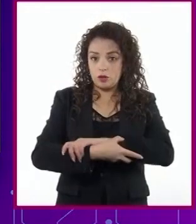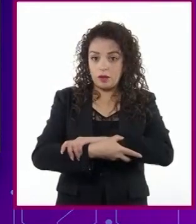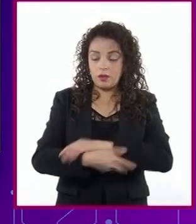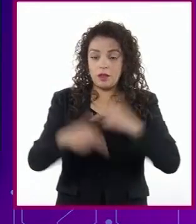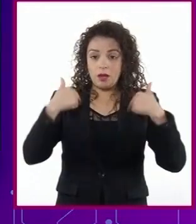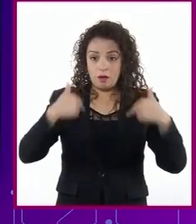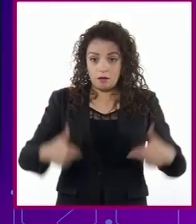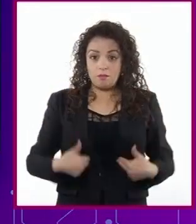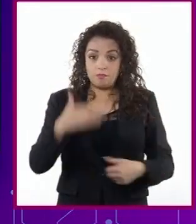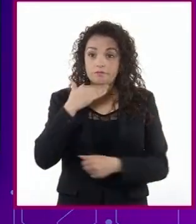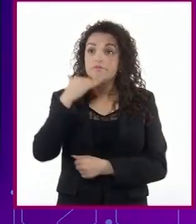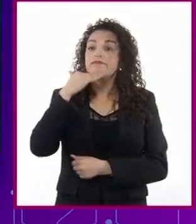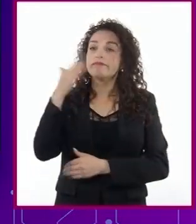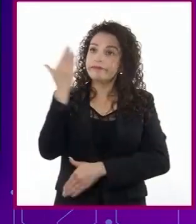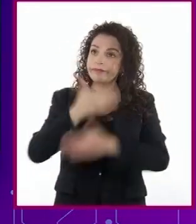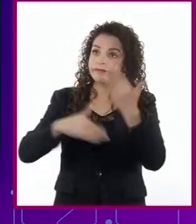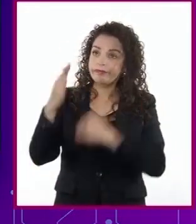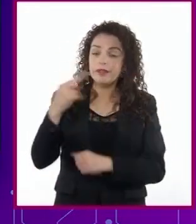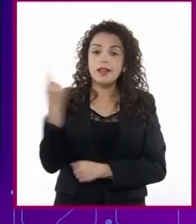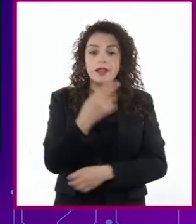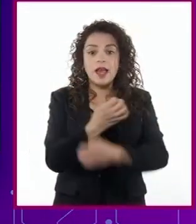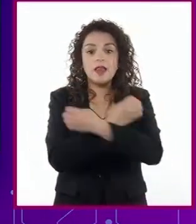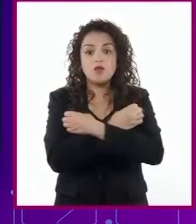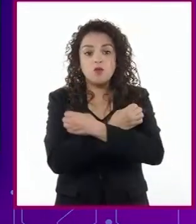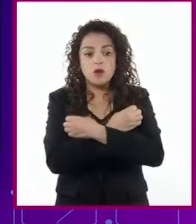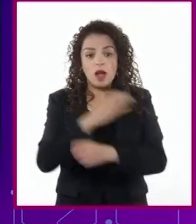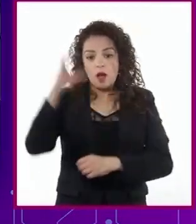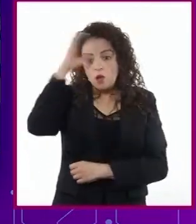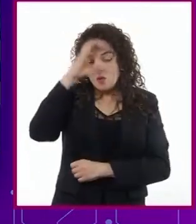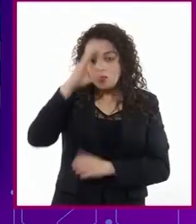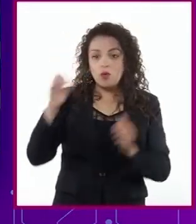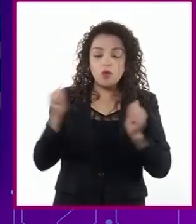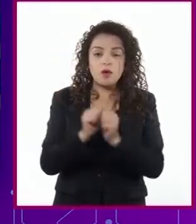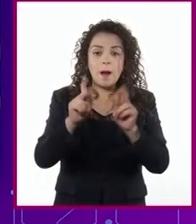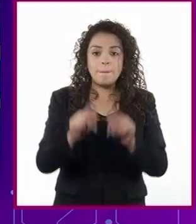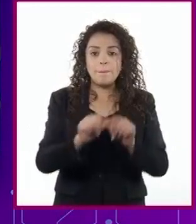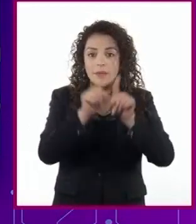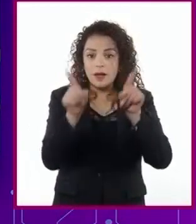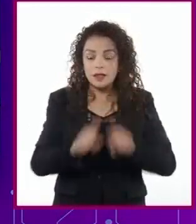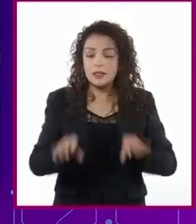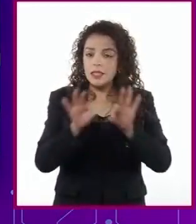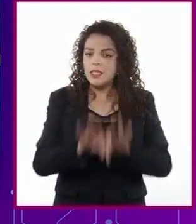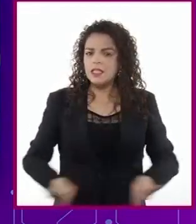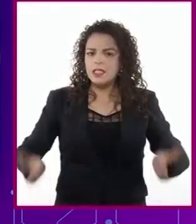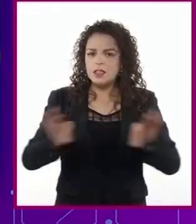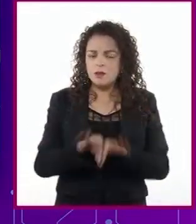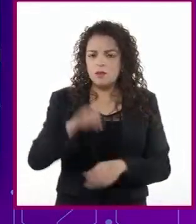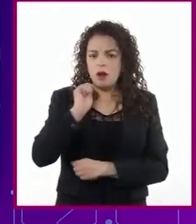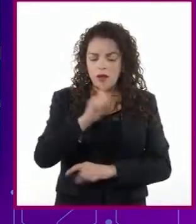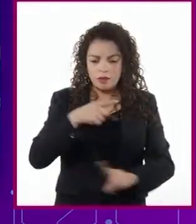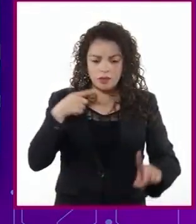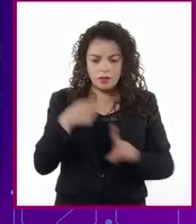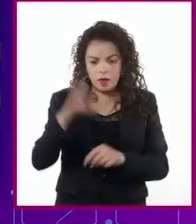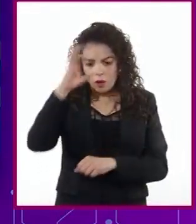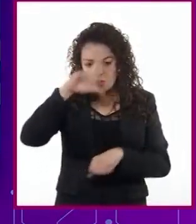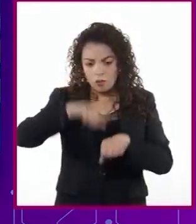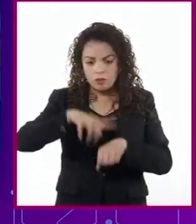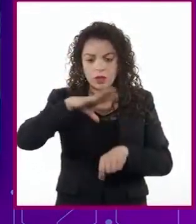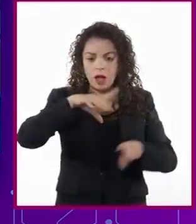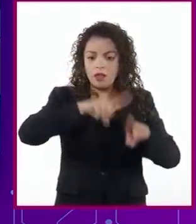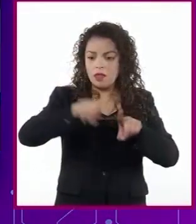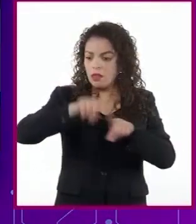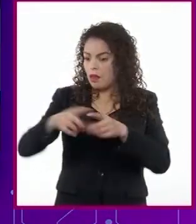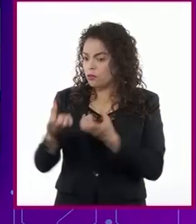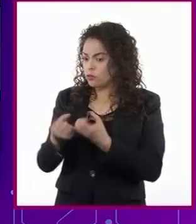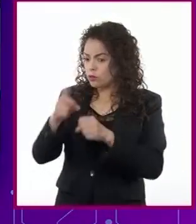humana prosperen, se requiere de una educación y de una cultura de paz. Es importante considerar que la cultura interviene en todos los ámbitos de la